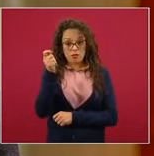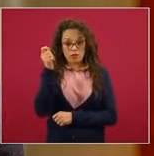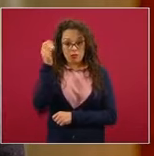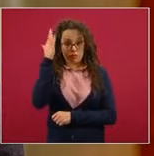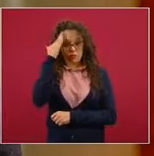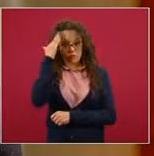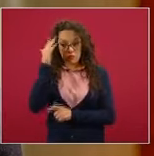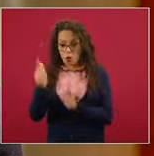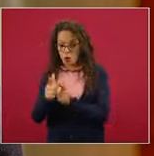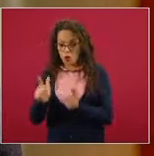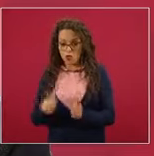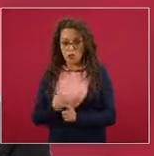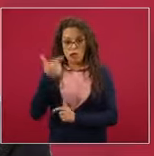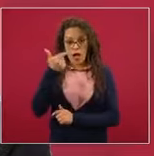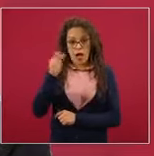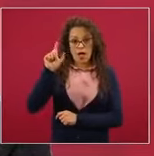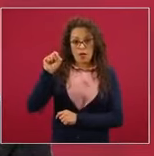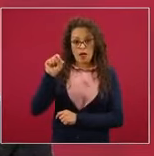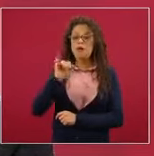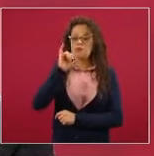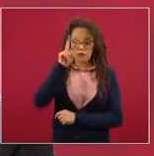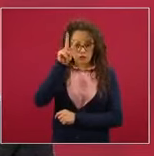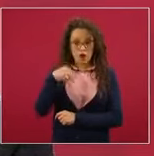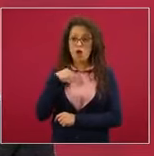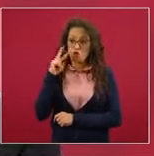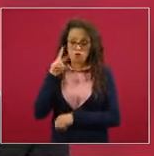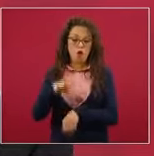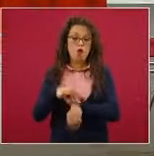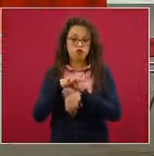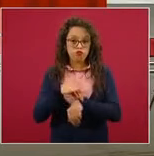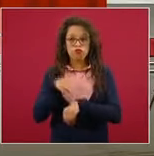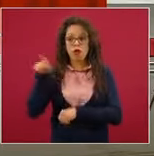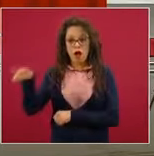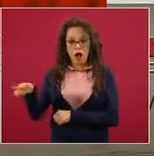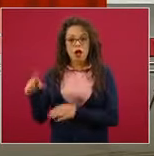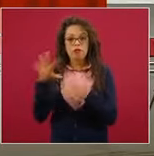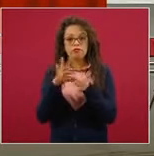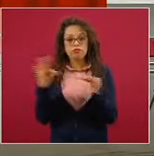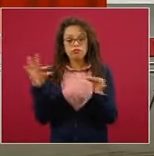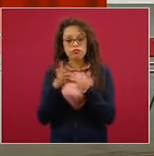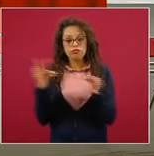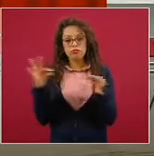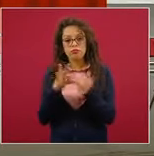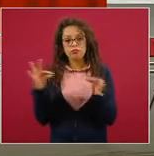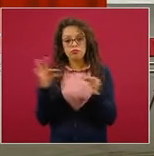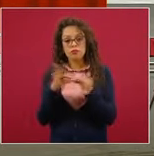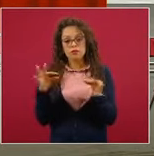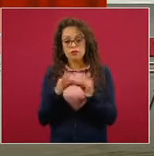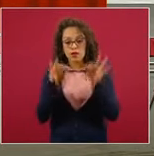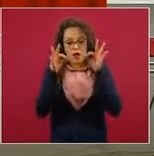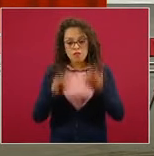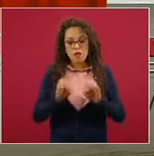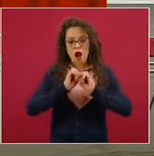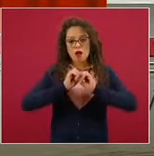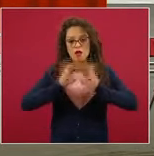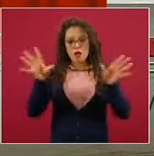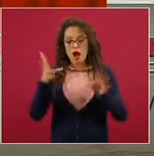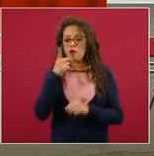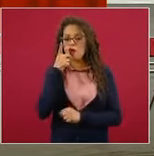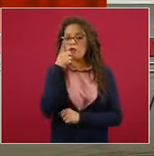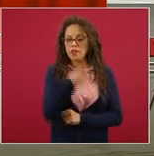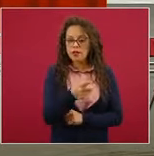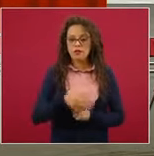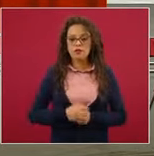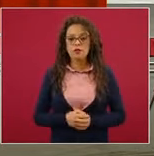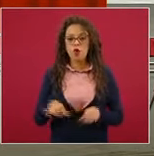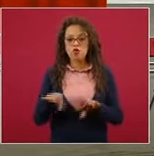del G20, sí me consta que fue el primer mandatario, en plantear explícita, enfática y abiertamente que el manejo de la